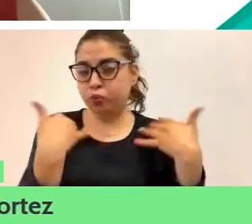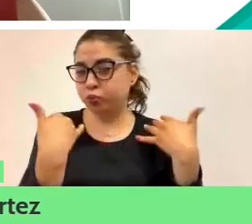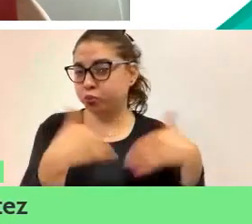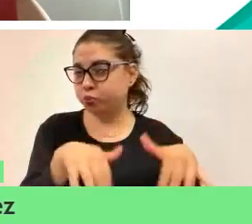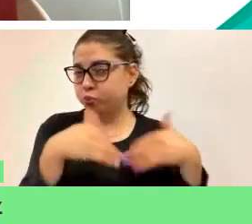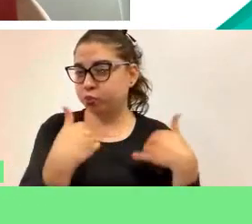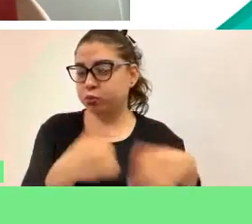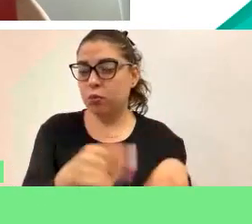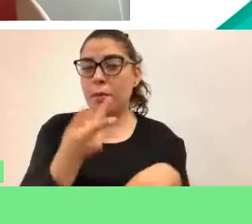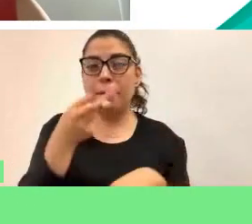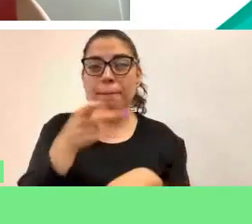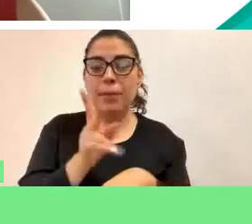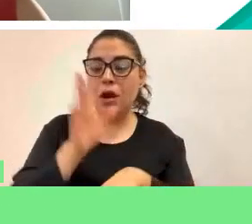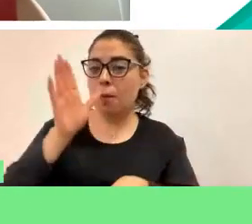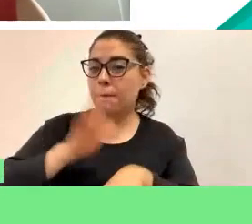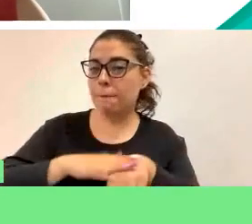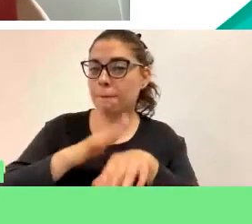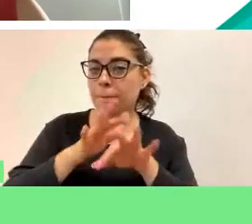que hay que destacar